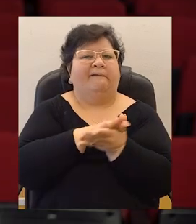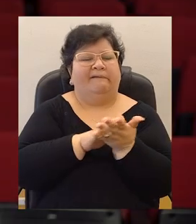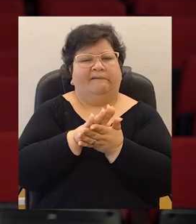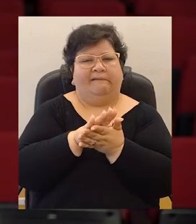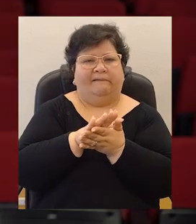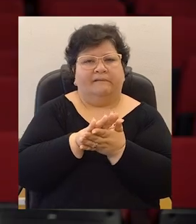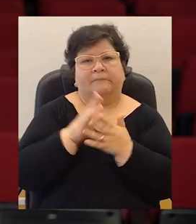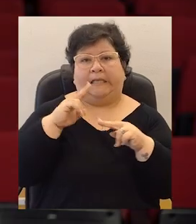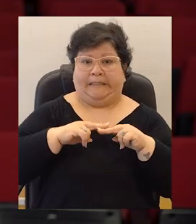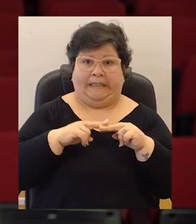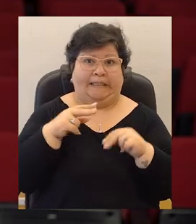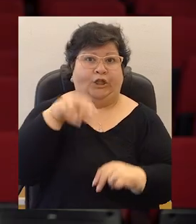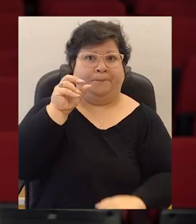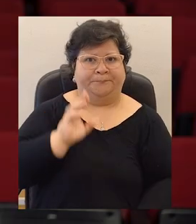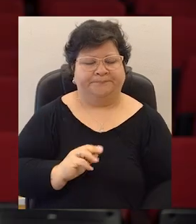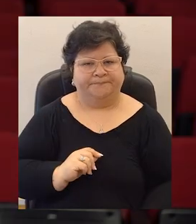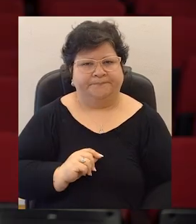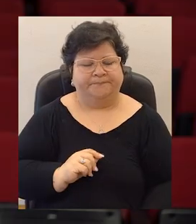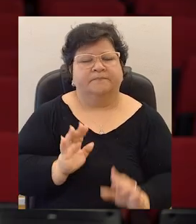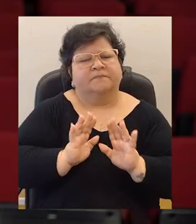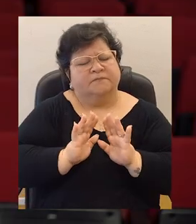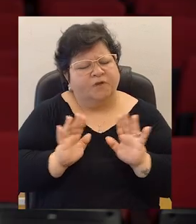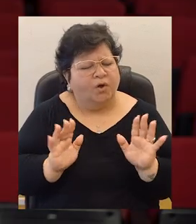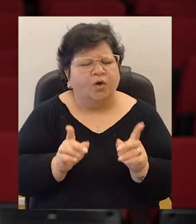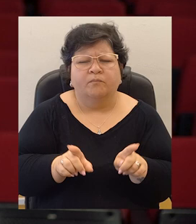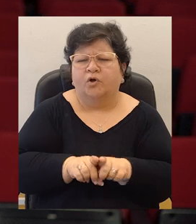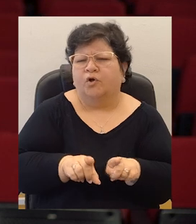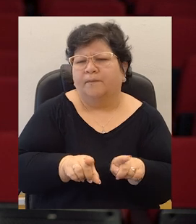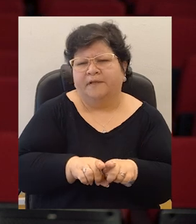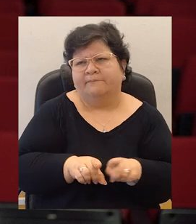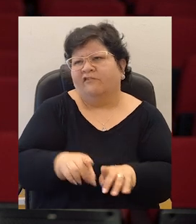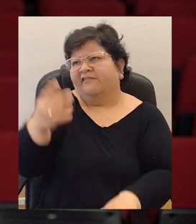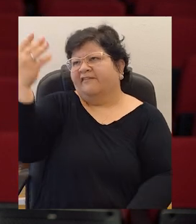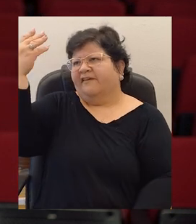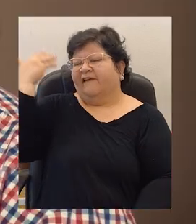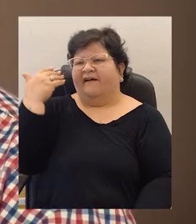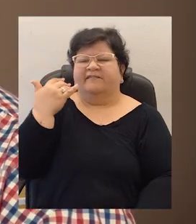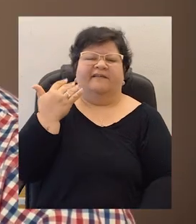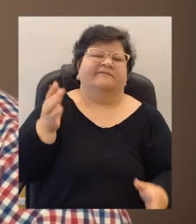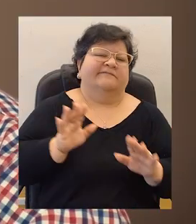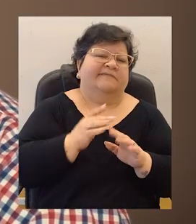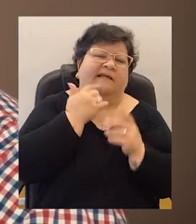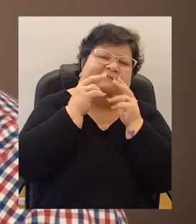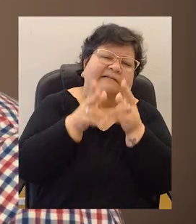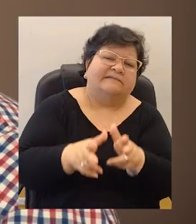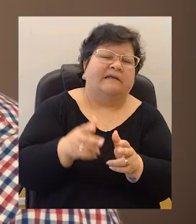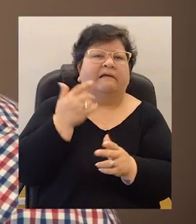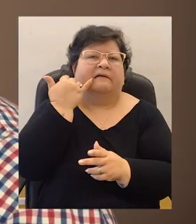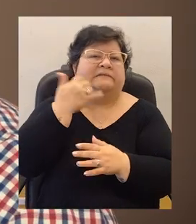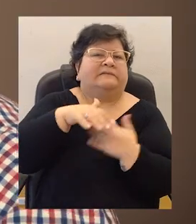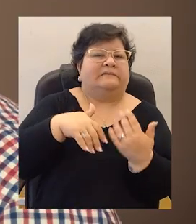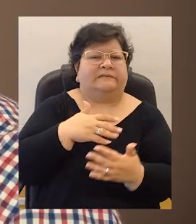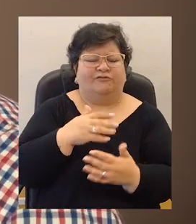ridículo como insisto cómo volver a el intento de campaña de abstinencia para evitar las infecciones transmisión sexual o el embarazo